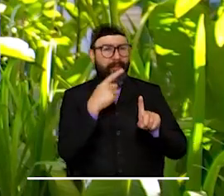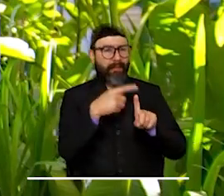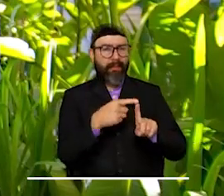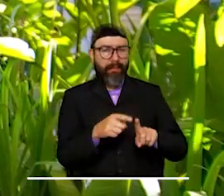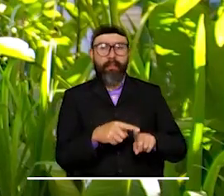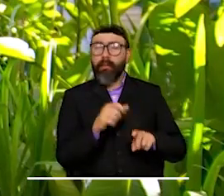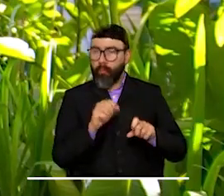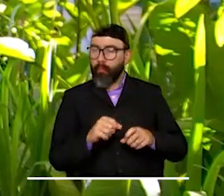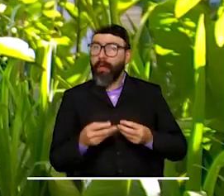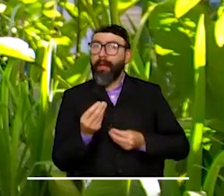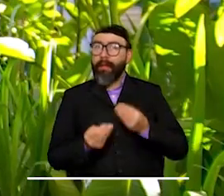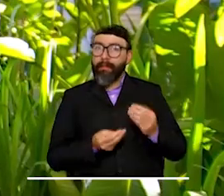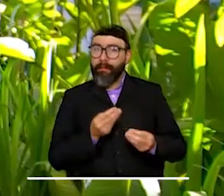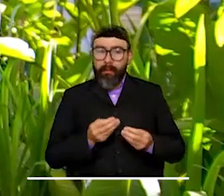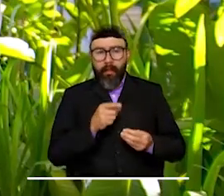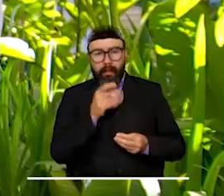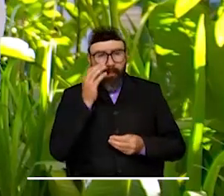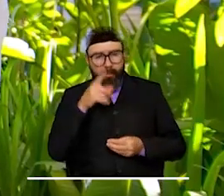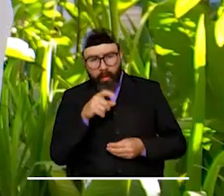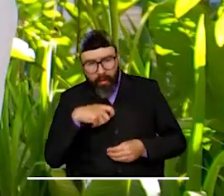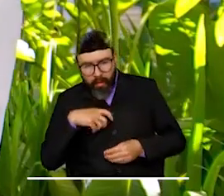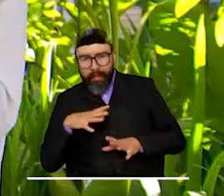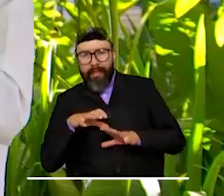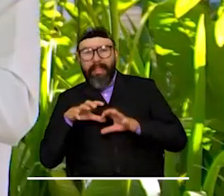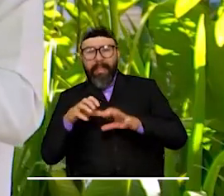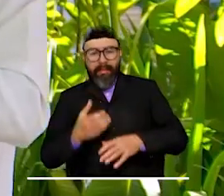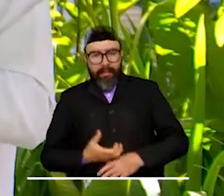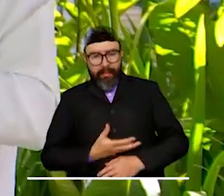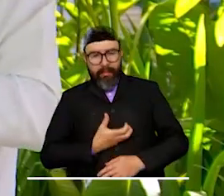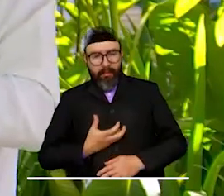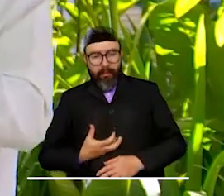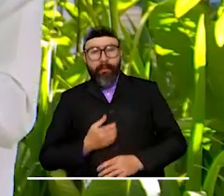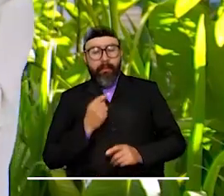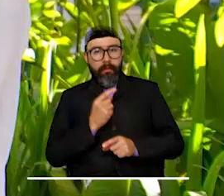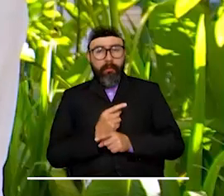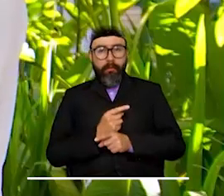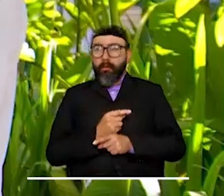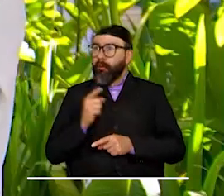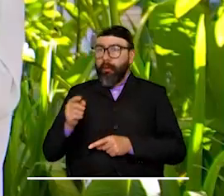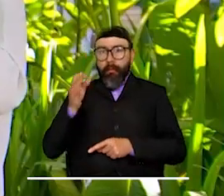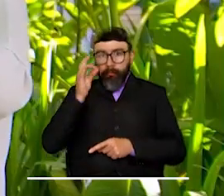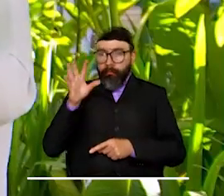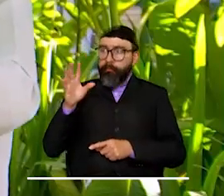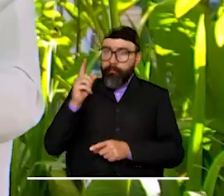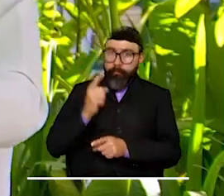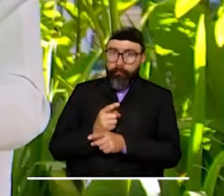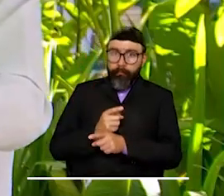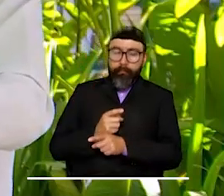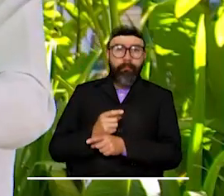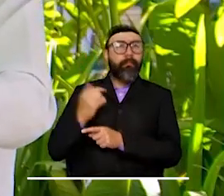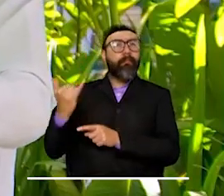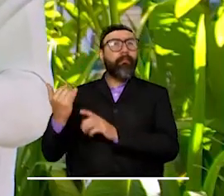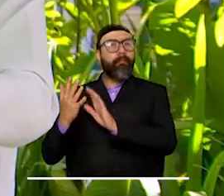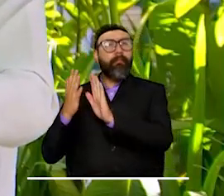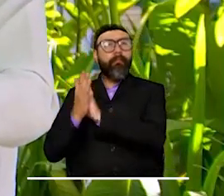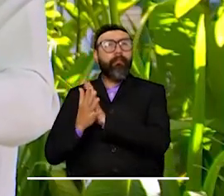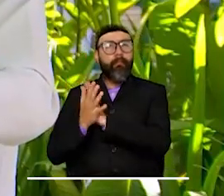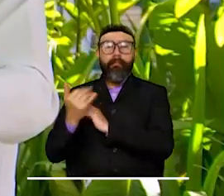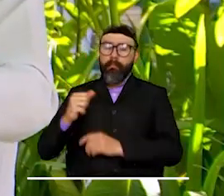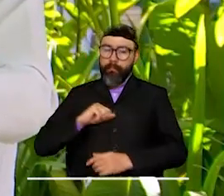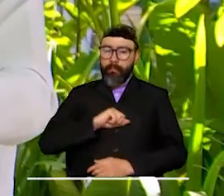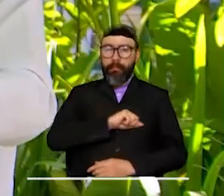para sospechar cánceres de estómago. Y si es del caso, ellos en el reporte ecográfico nos